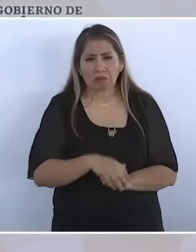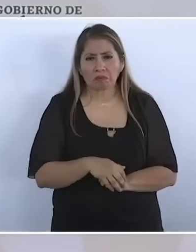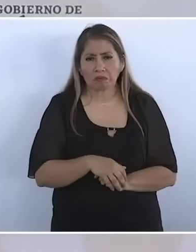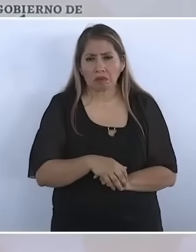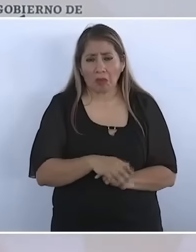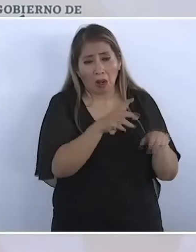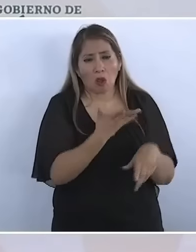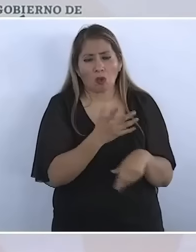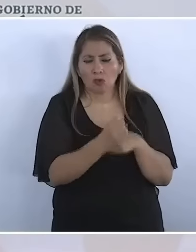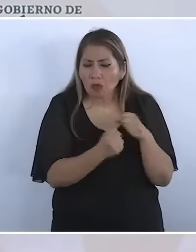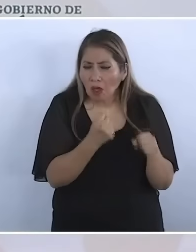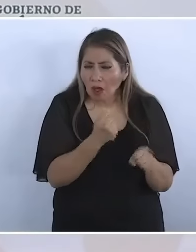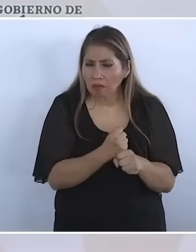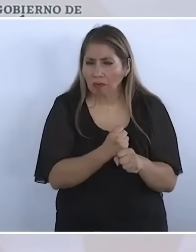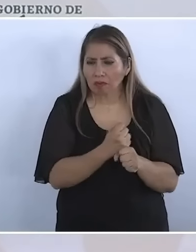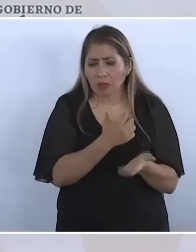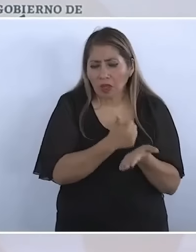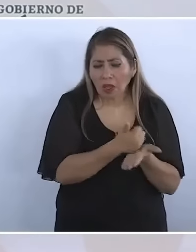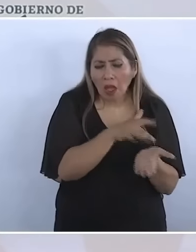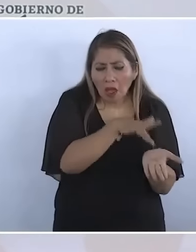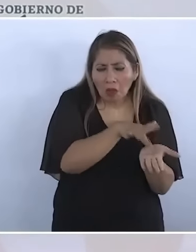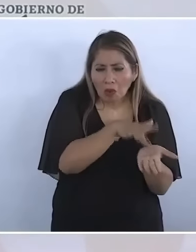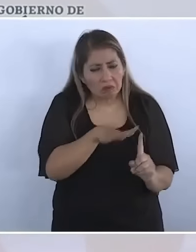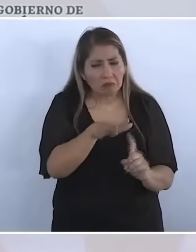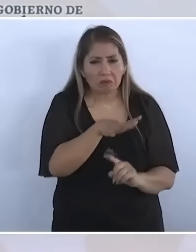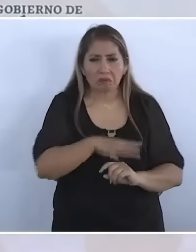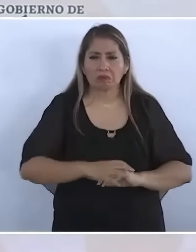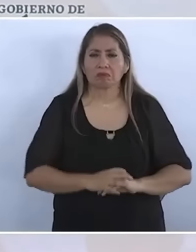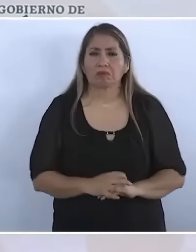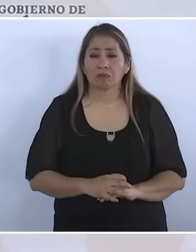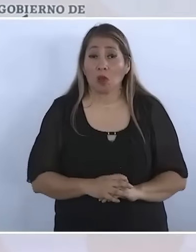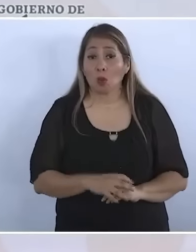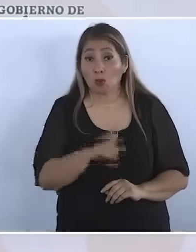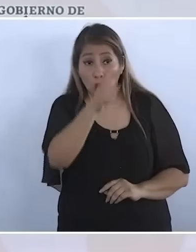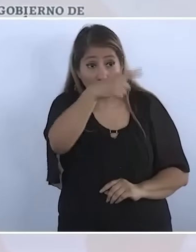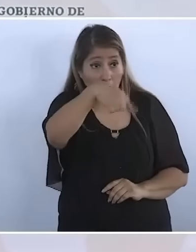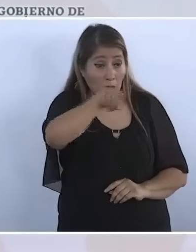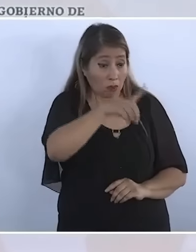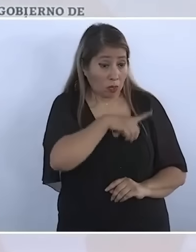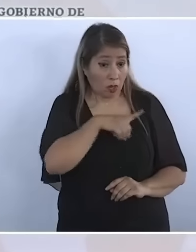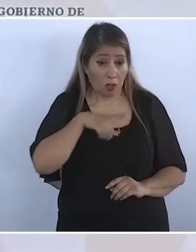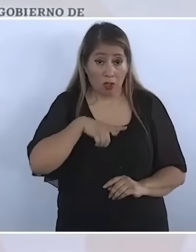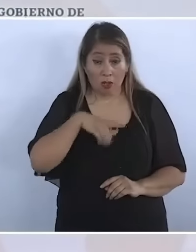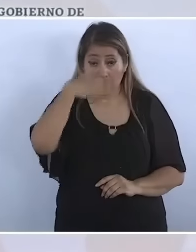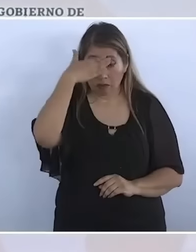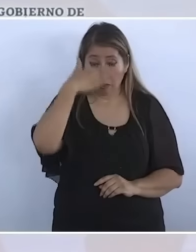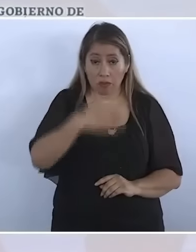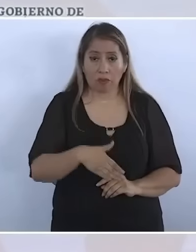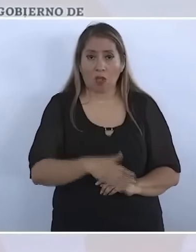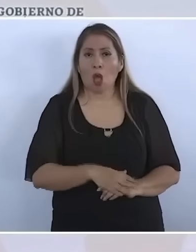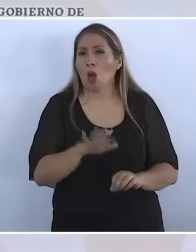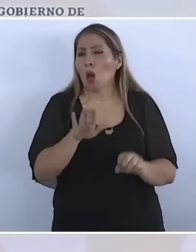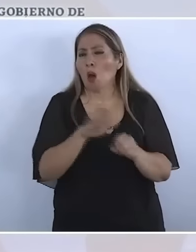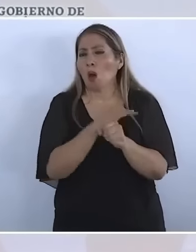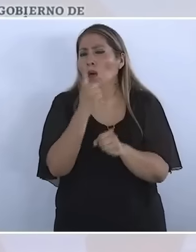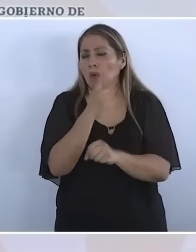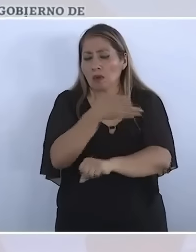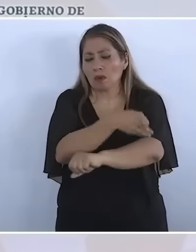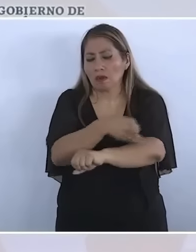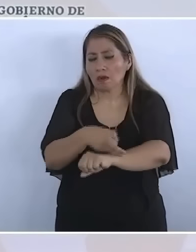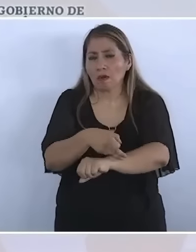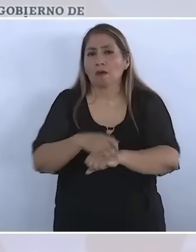los daños y que se ayude a nuestras comunidades. Eso también lo deben de saber todos, porque las familias de